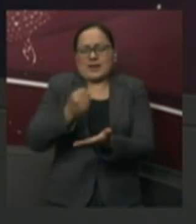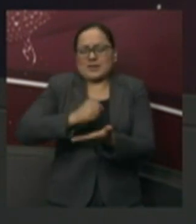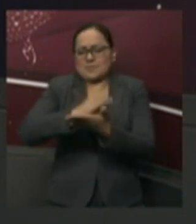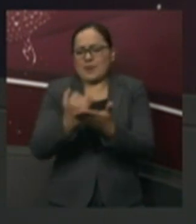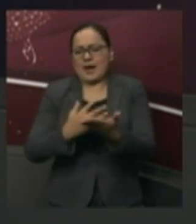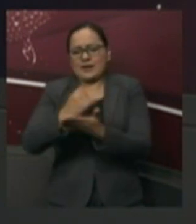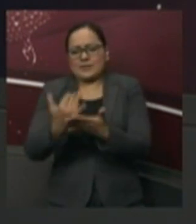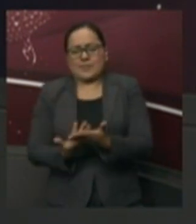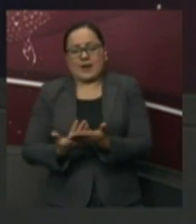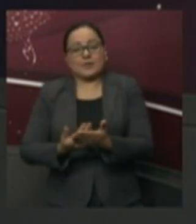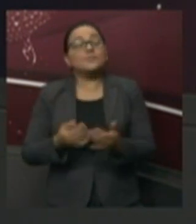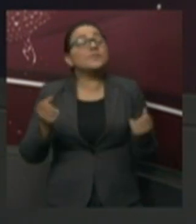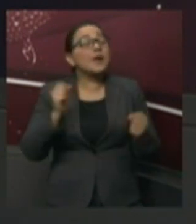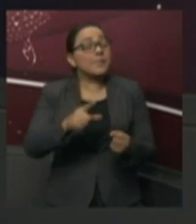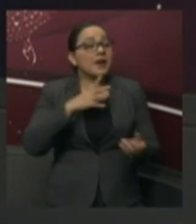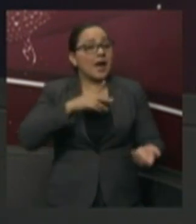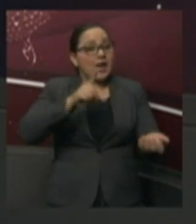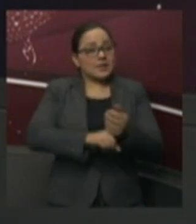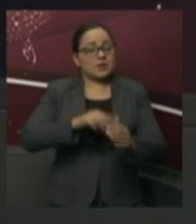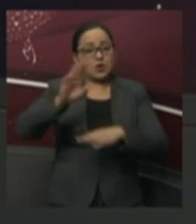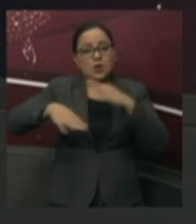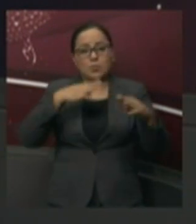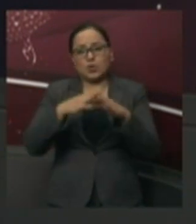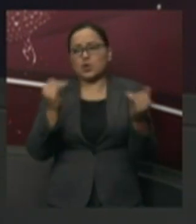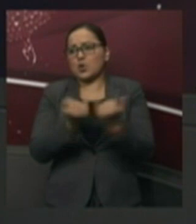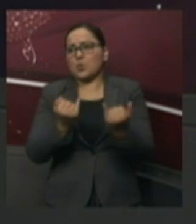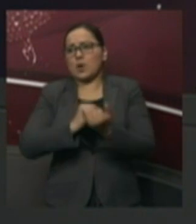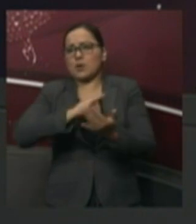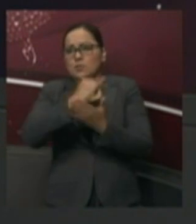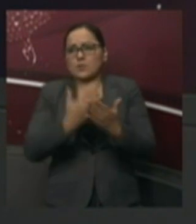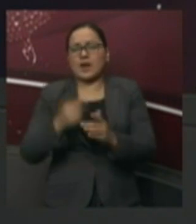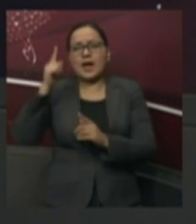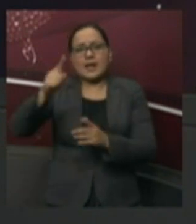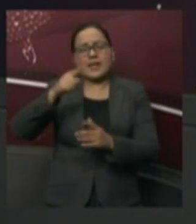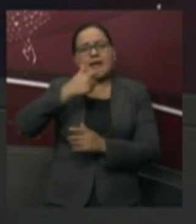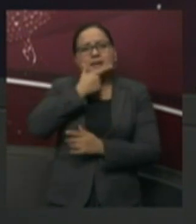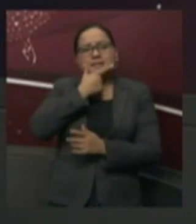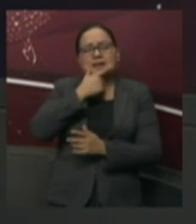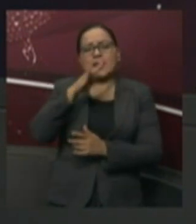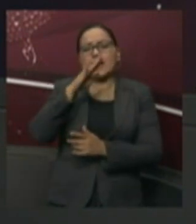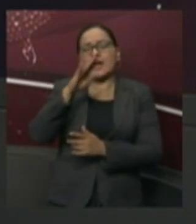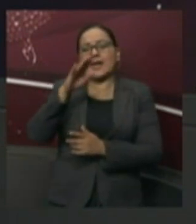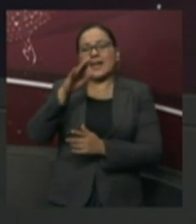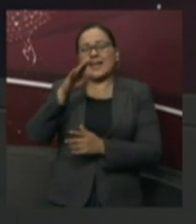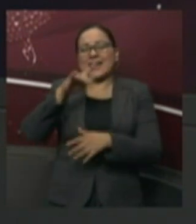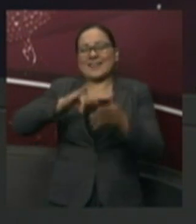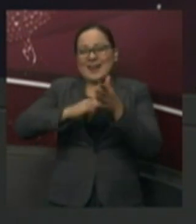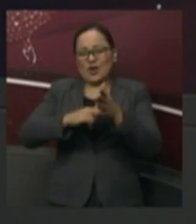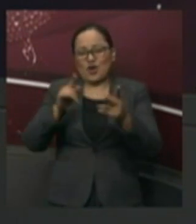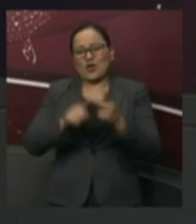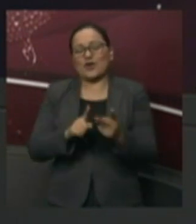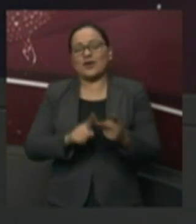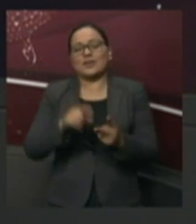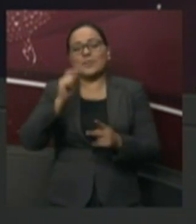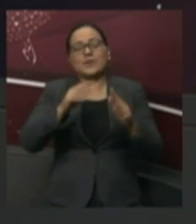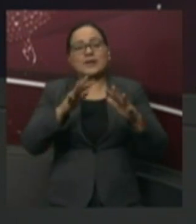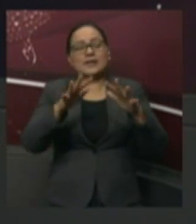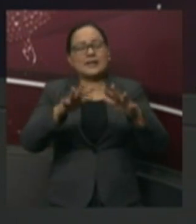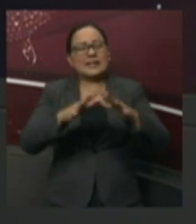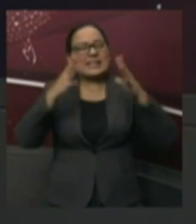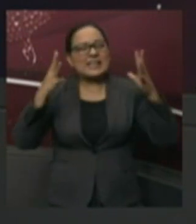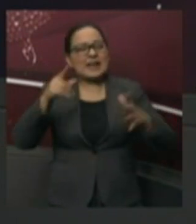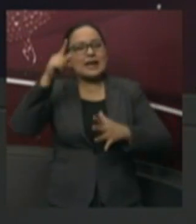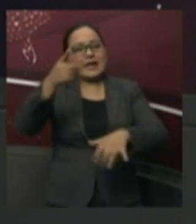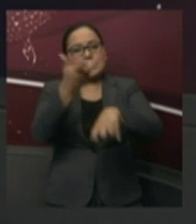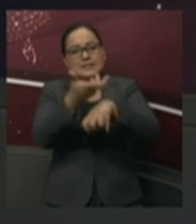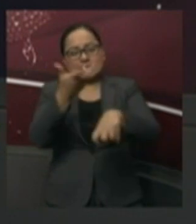parlamentarismo alrededor del mundo está lleno de símbolos. Está el Big Ben en el Parlamento inglés, o está lo majestuoso del Congreso de Estados